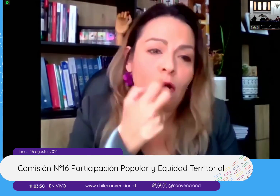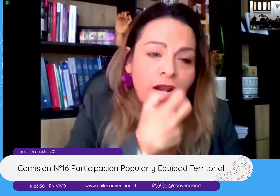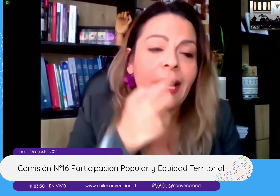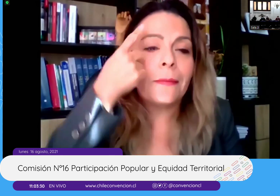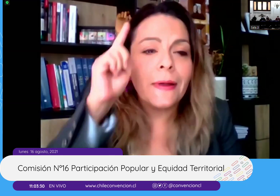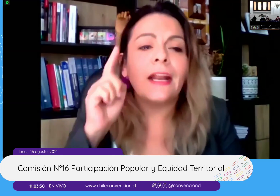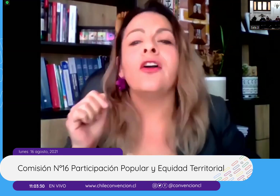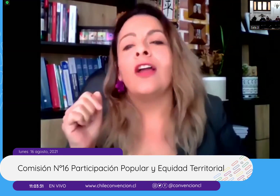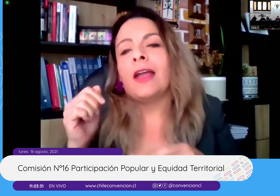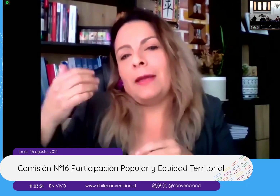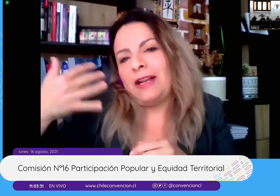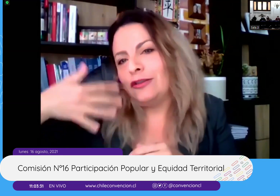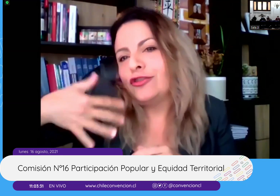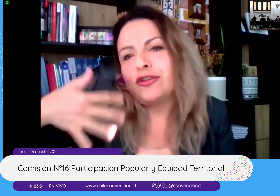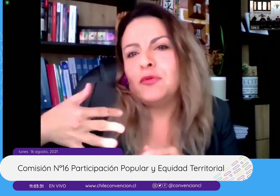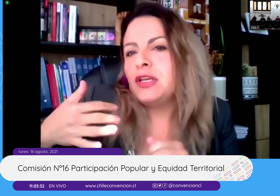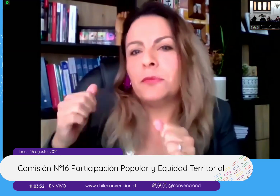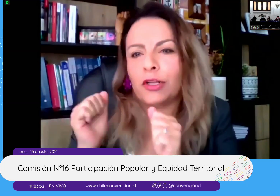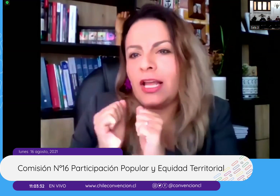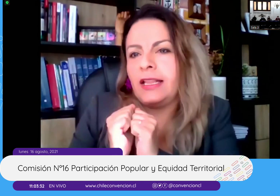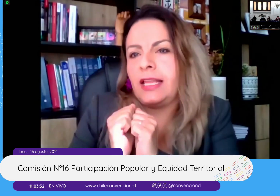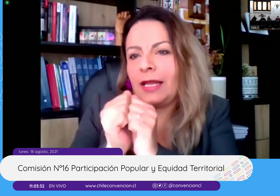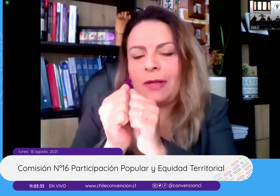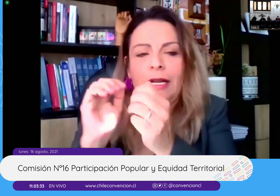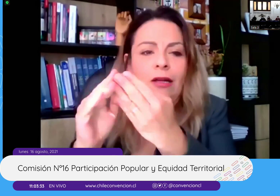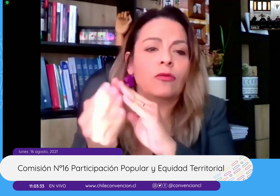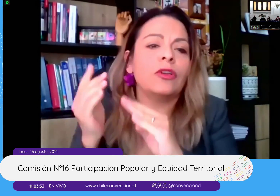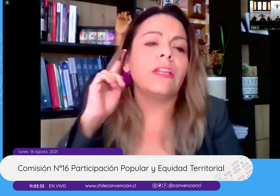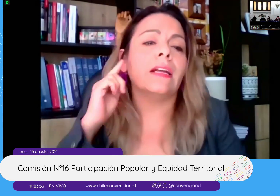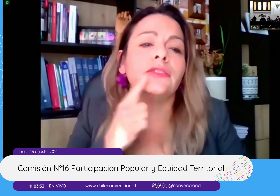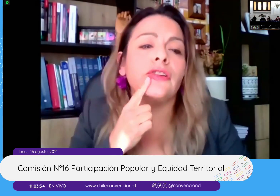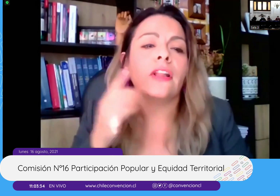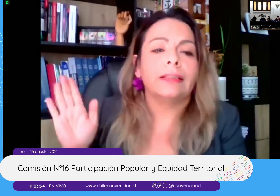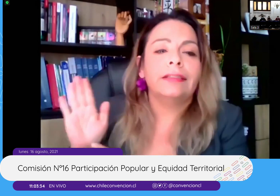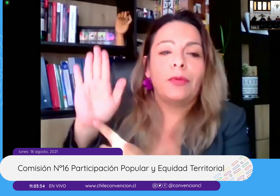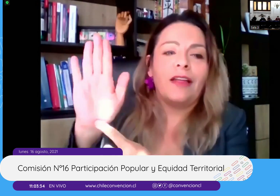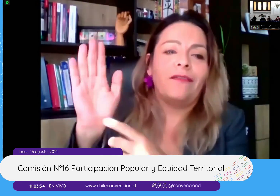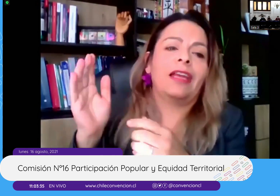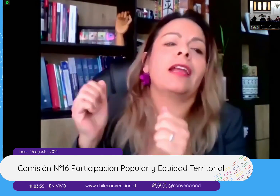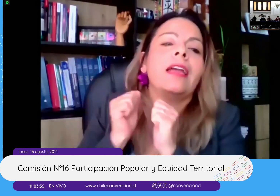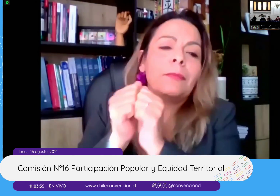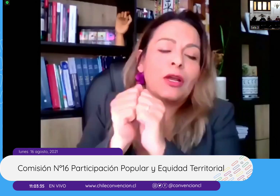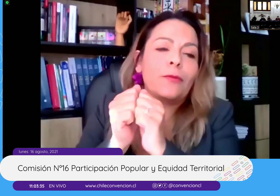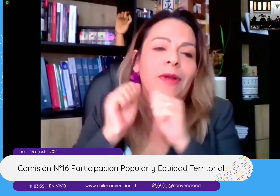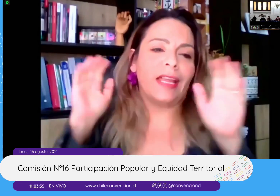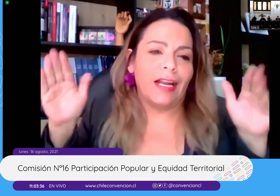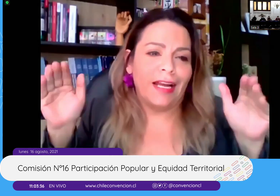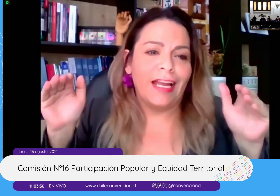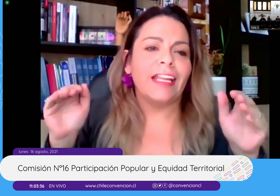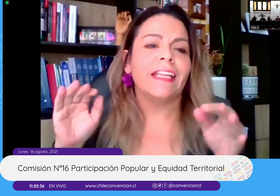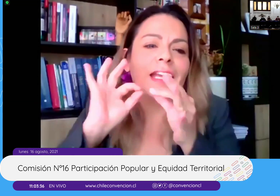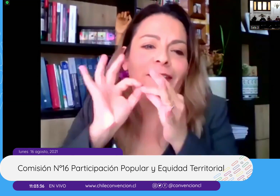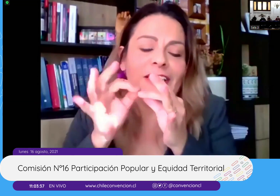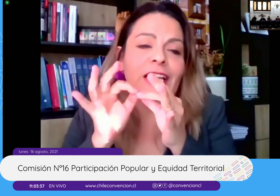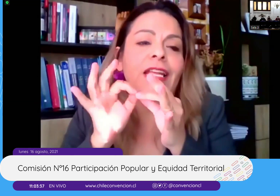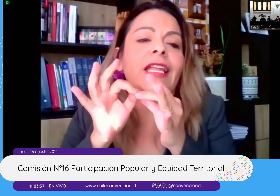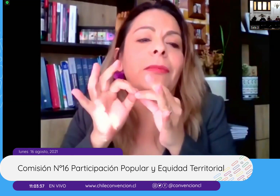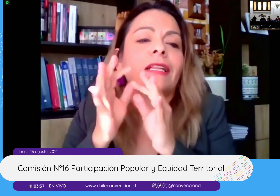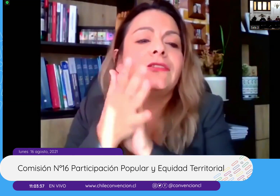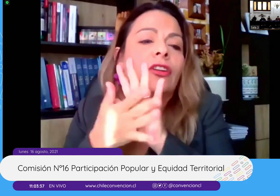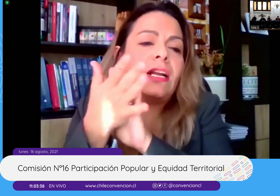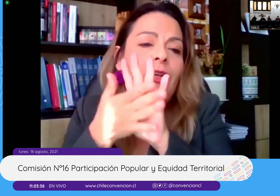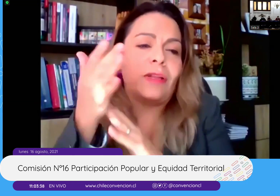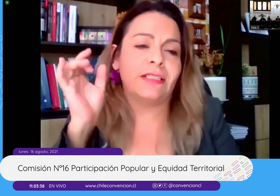mi lengua oral, pero para nosotros es muy importante que para la comunidad sorda se pueda ver mi compañera Angelita, que va a hacer